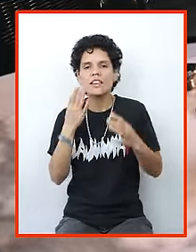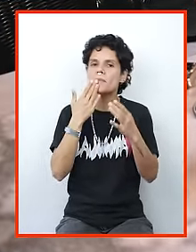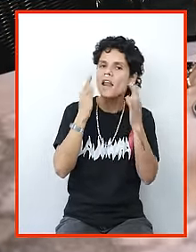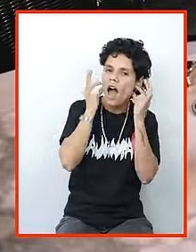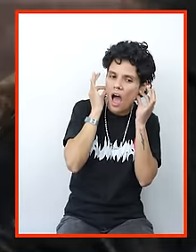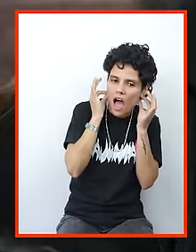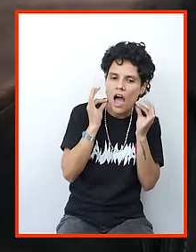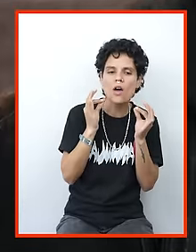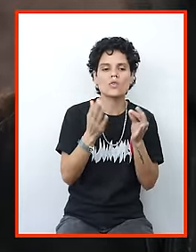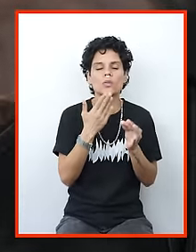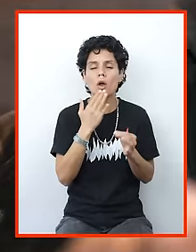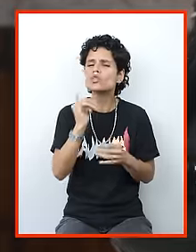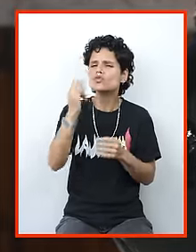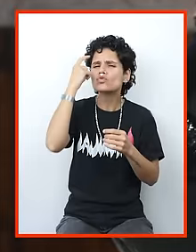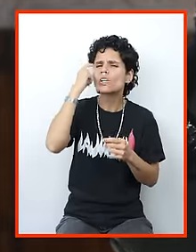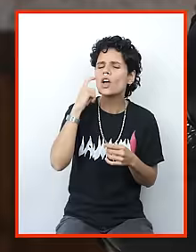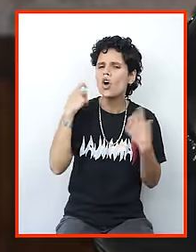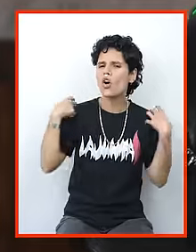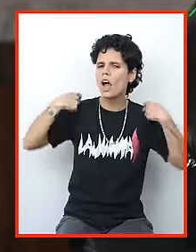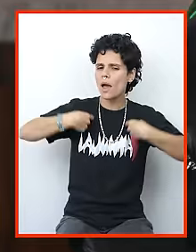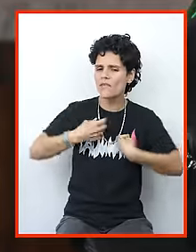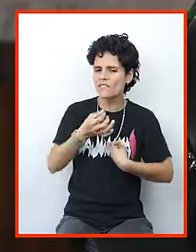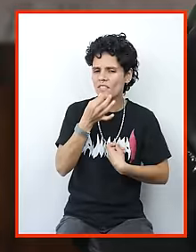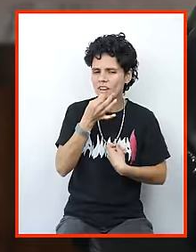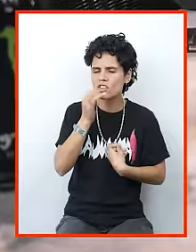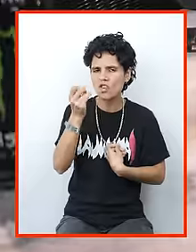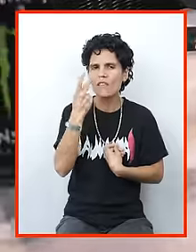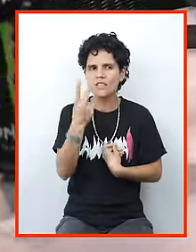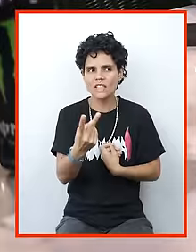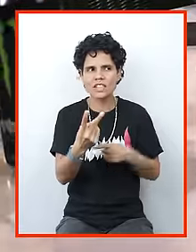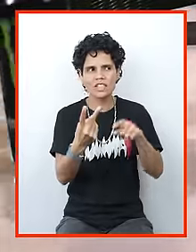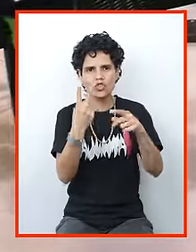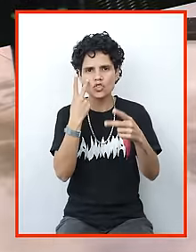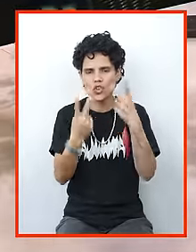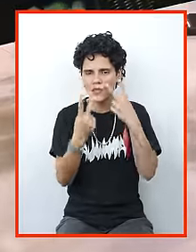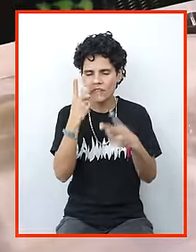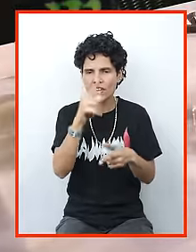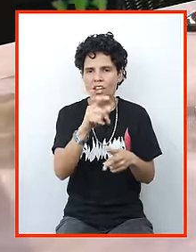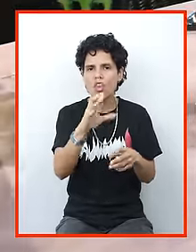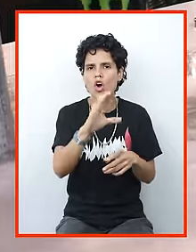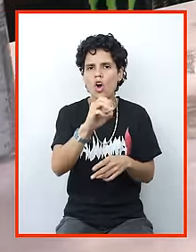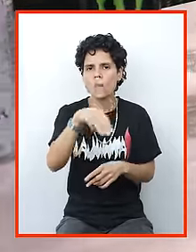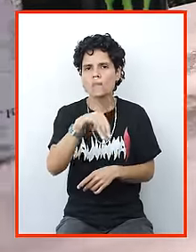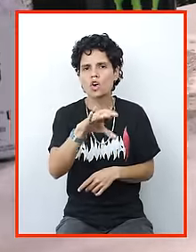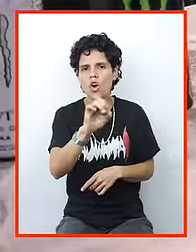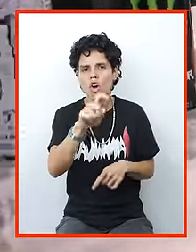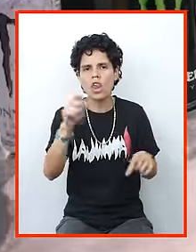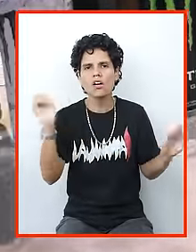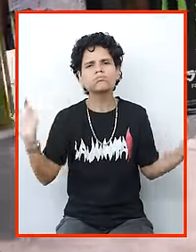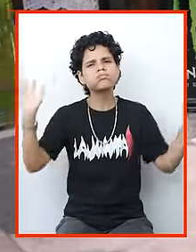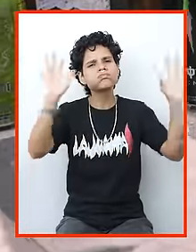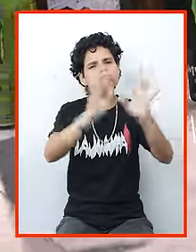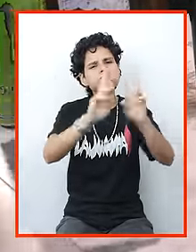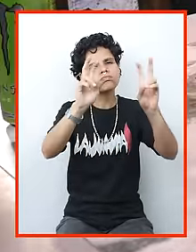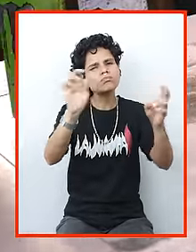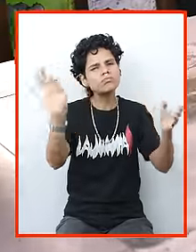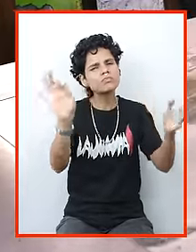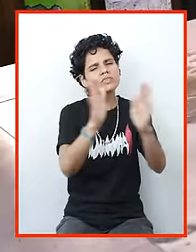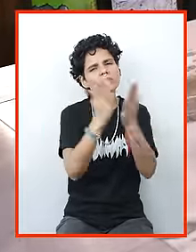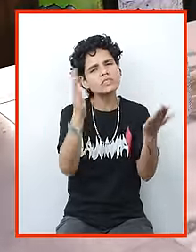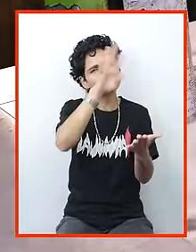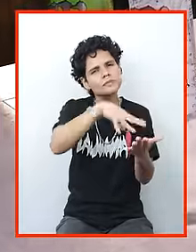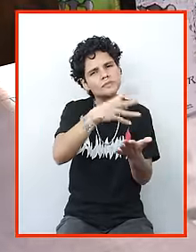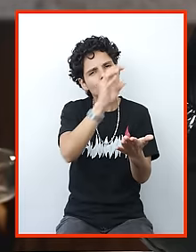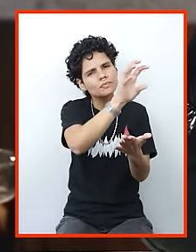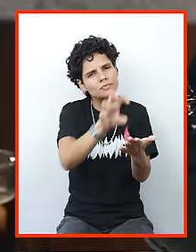visto gente así, con esos mismos aritos. Con este vi una vez en una... en Espacio Riesgo, en la... ¿cómo se llama? Comic Con. Vi con esta parte, no, sí, no sabía que...